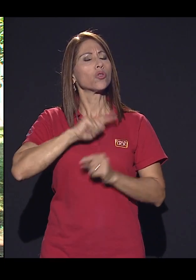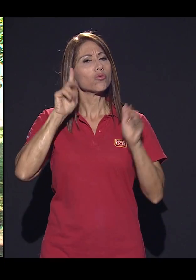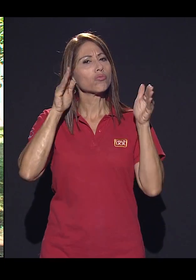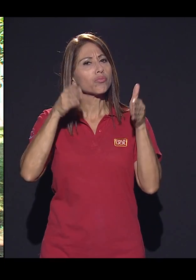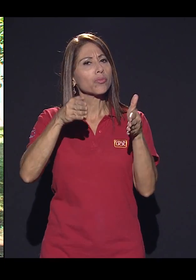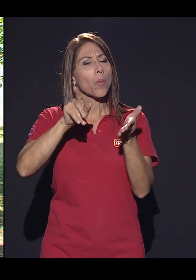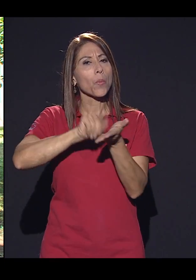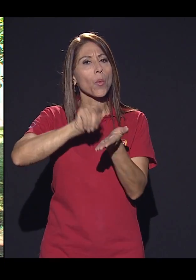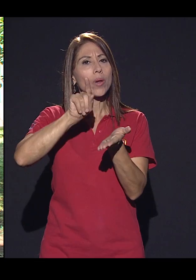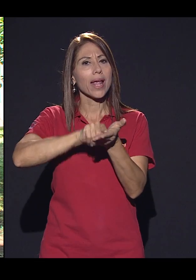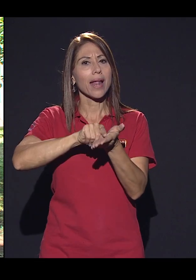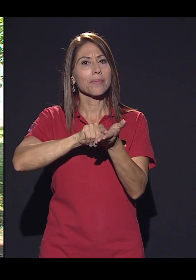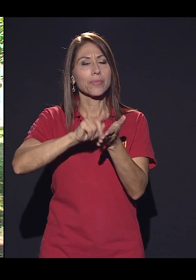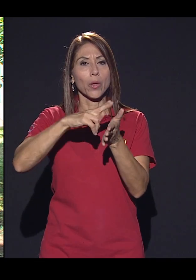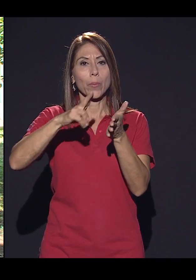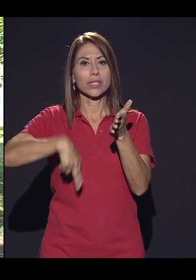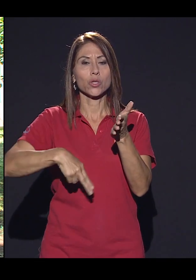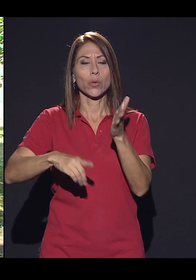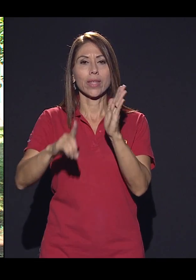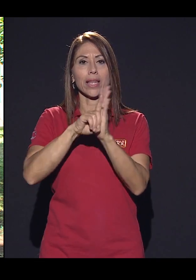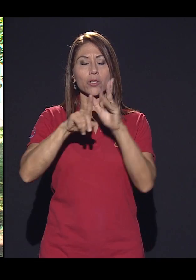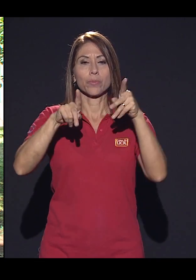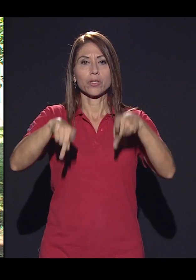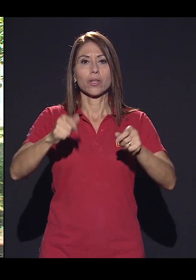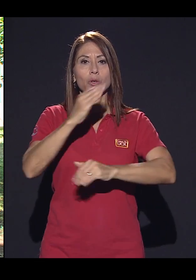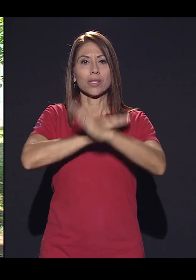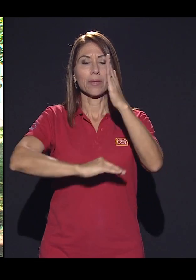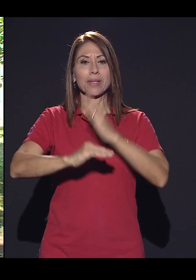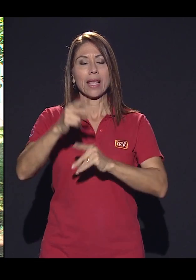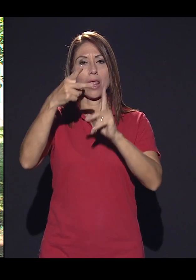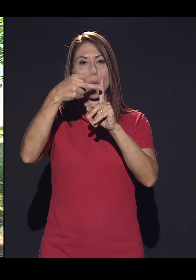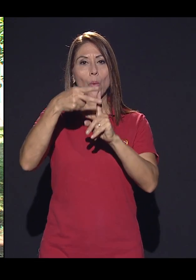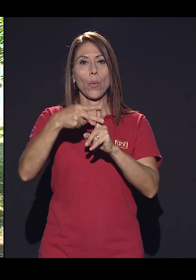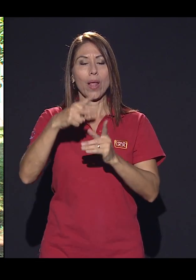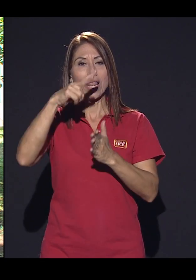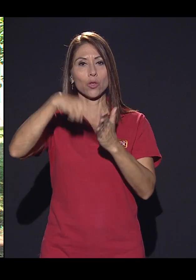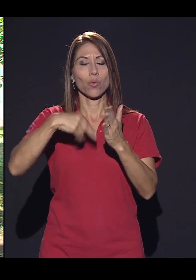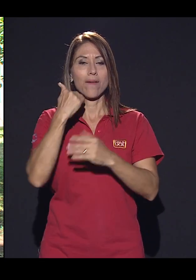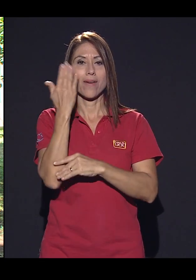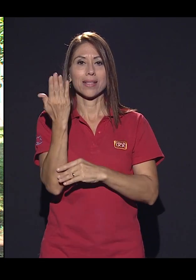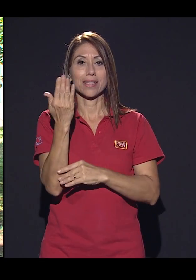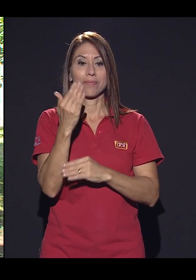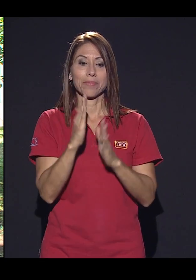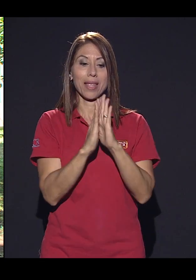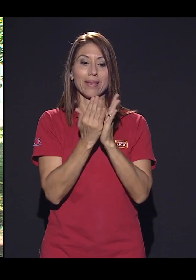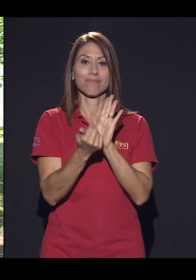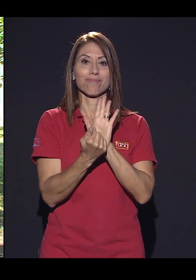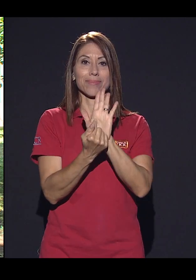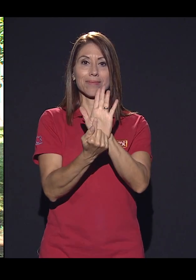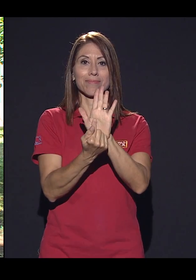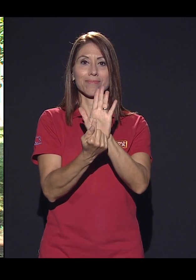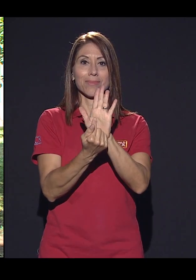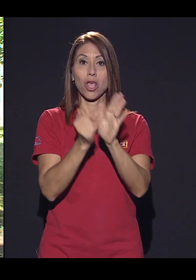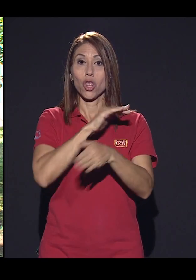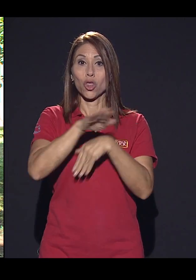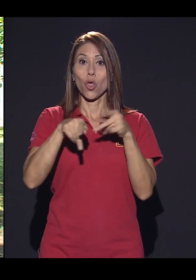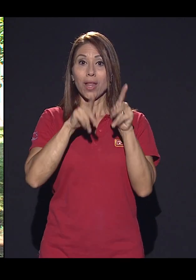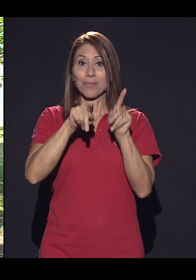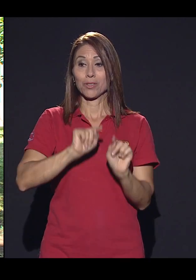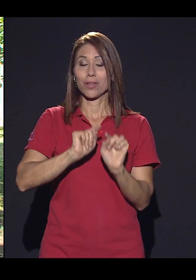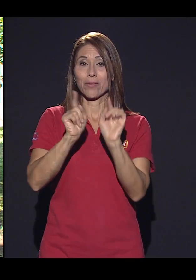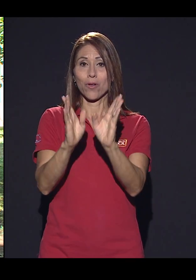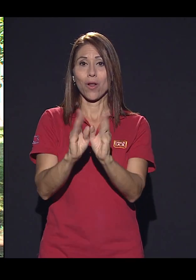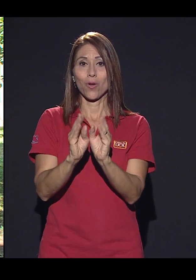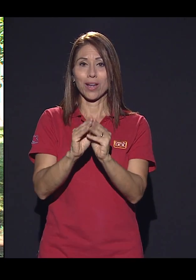Convención sobre los Derechos de las Personas con Discapacidad en lectura fácil, que es este librito. Nosotros lo repartimos a todos los asistentes